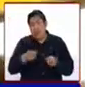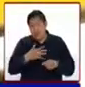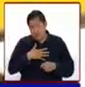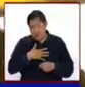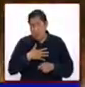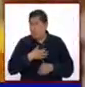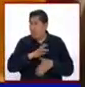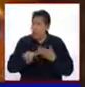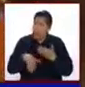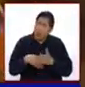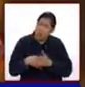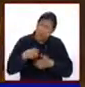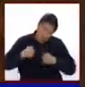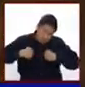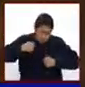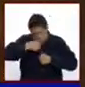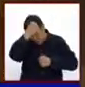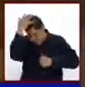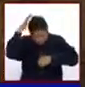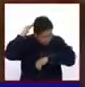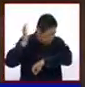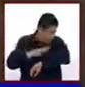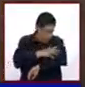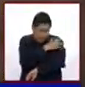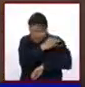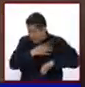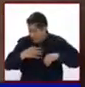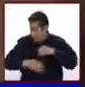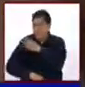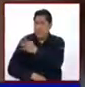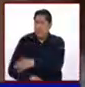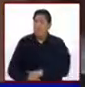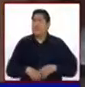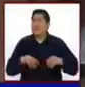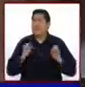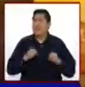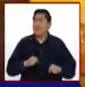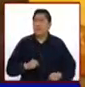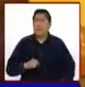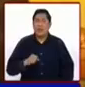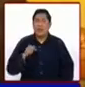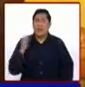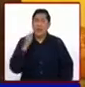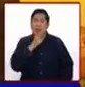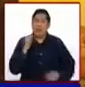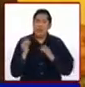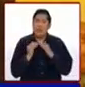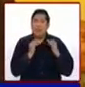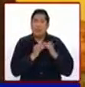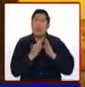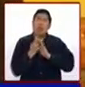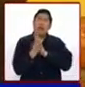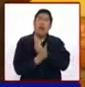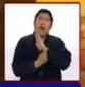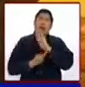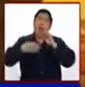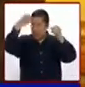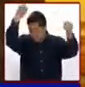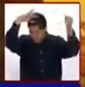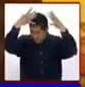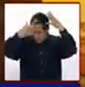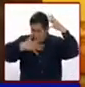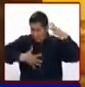me lavo. Todo esto me lavo. Separándome. Así, así, todo. Porque allá yo le cuento en la ciudad, media hora estamos con el